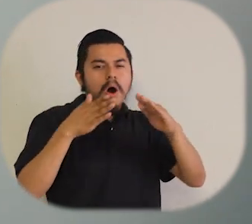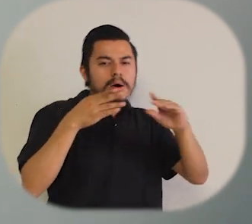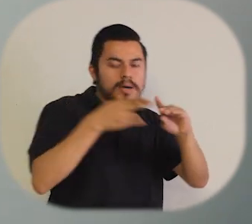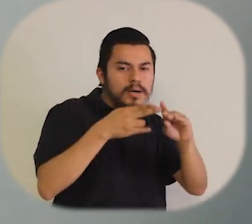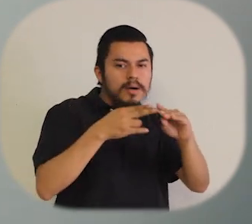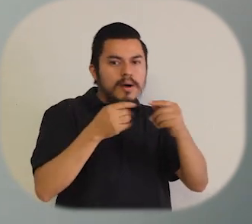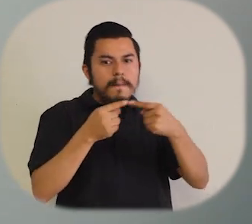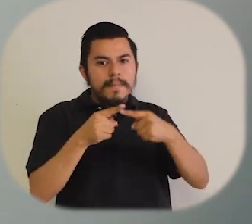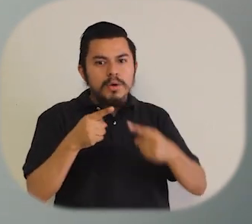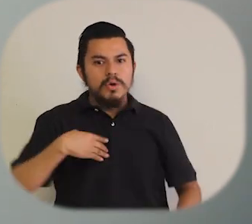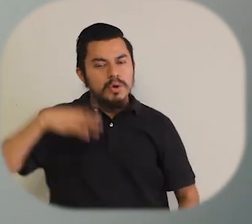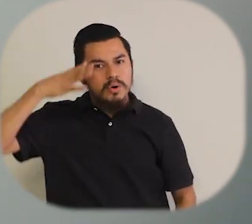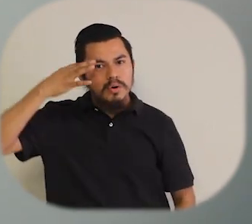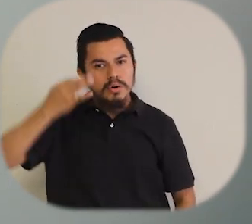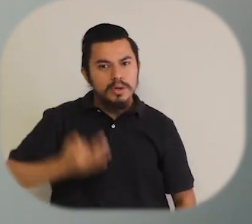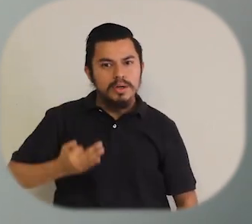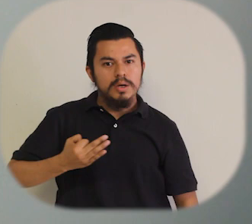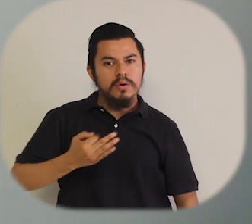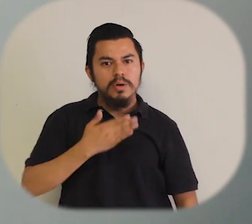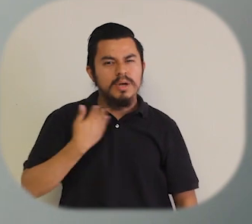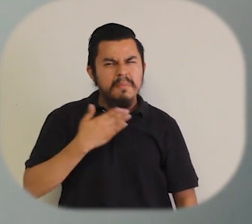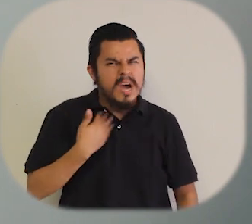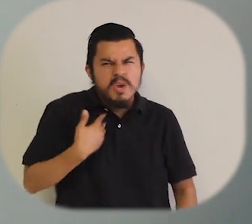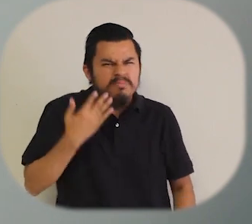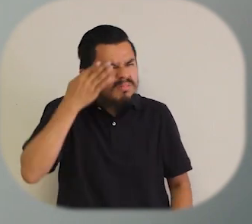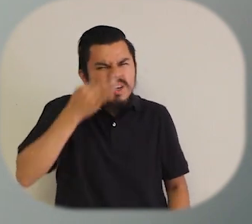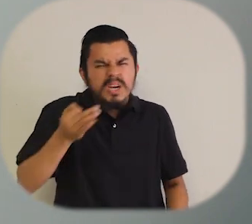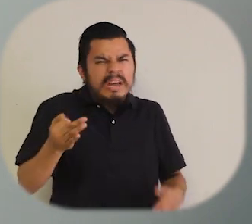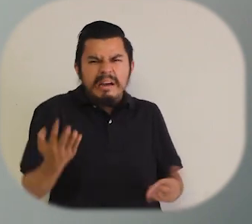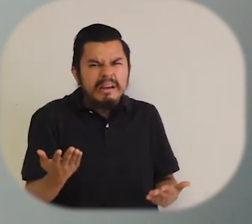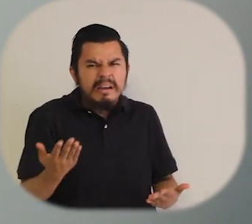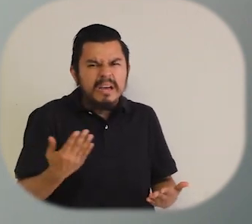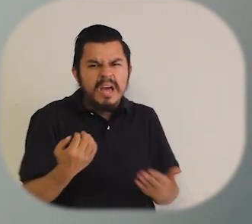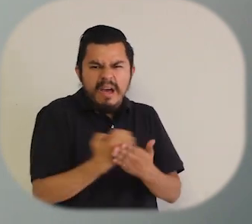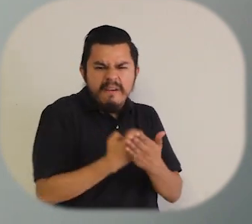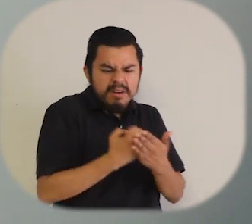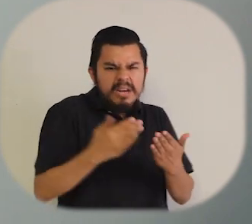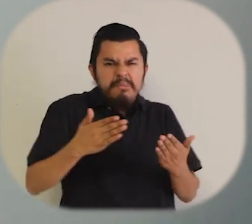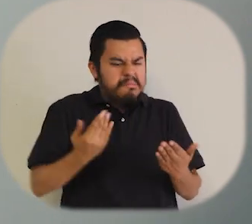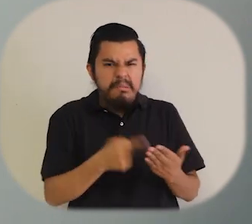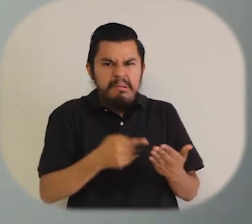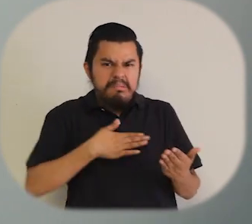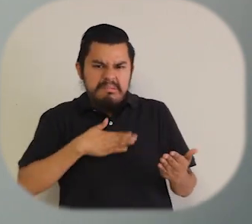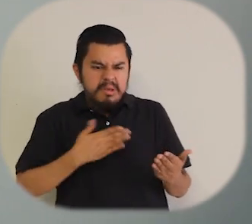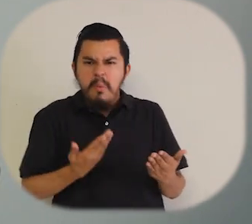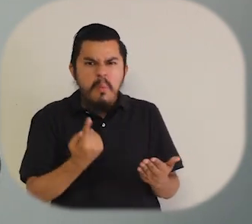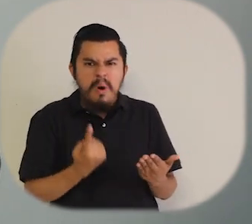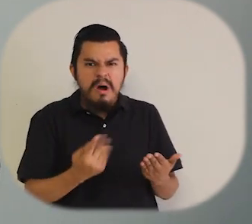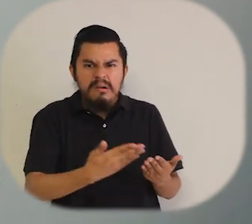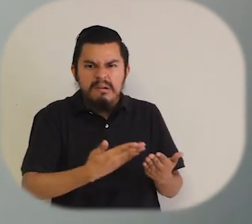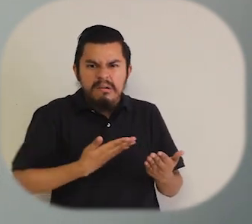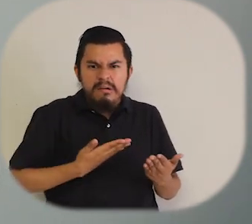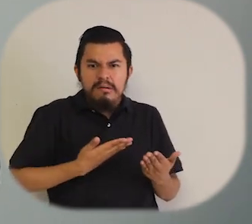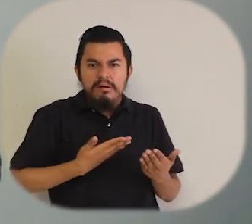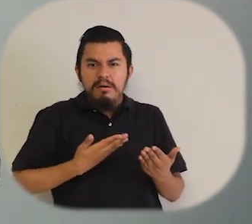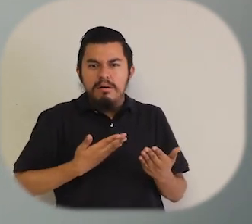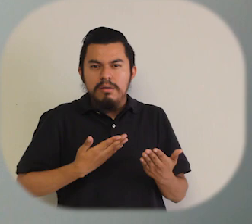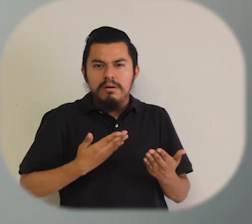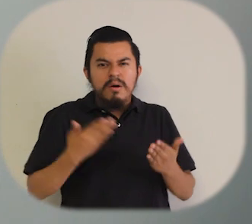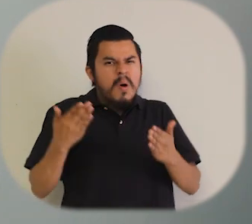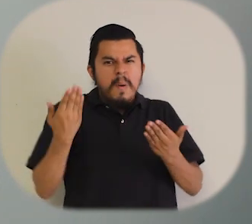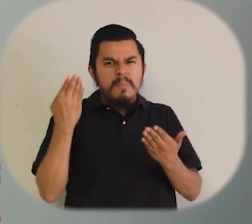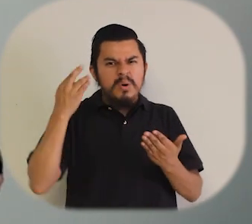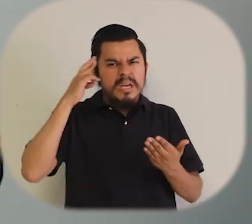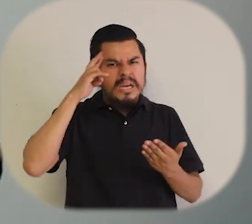nosotros creemos, esto viene de qué es lo que hemos creído, qué evangelio tenemos. La razón por la que la